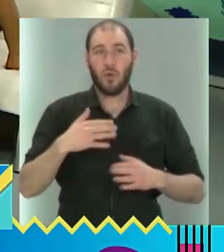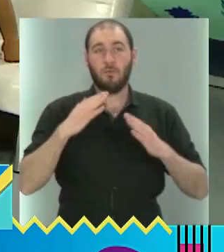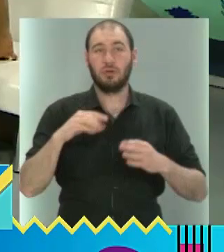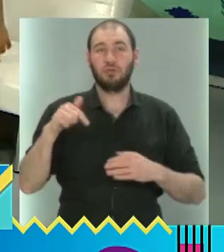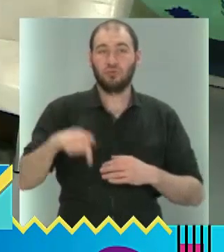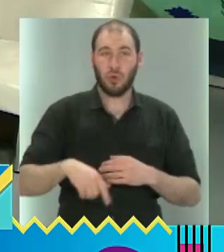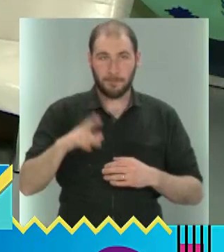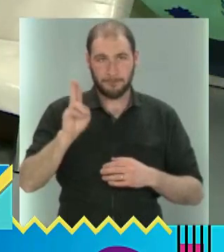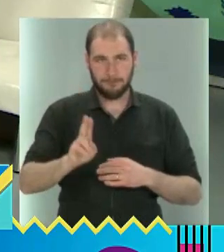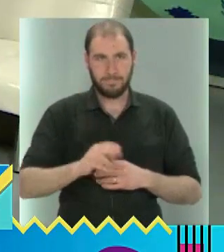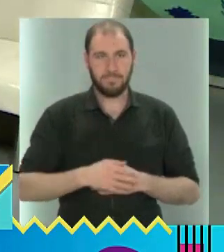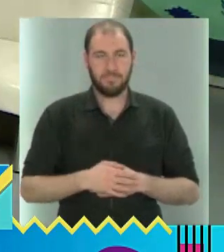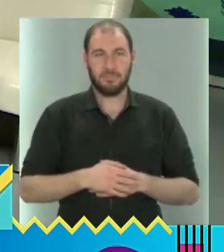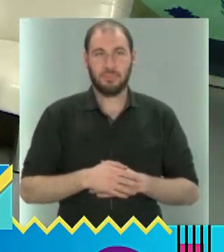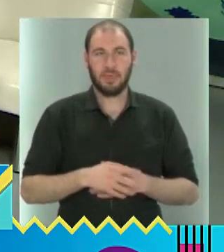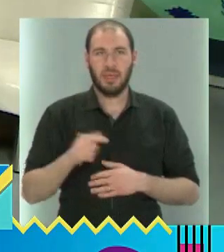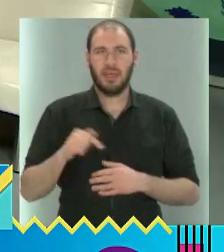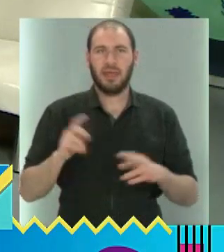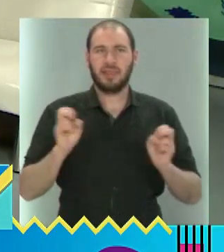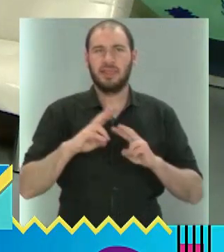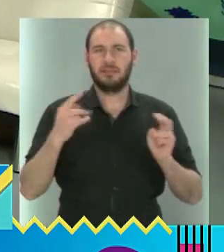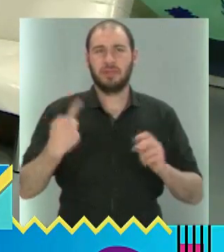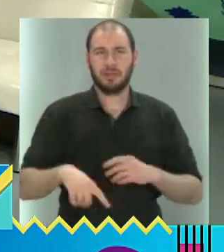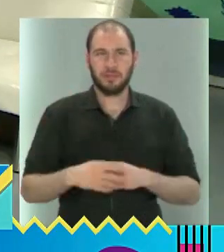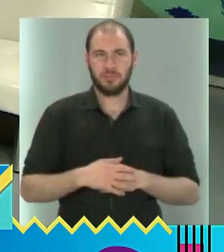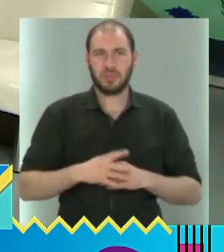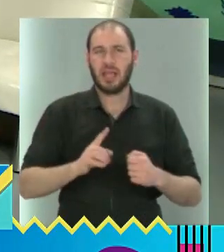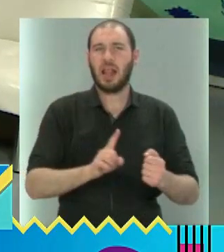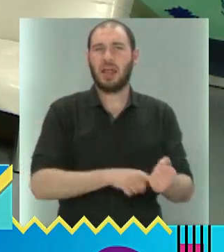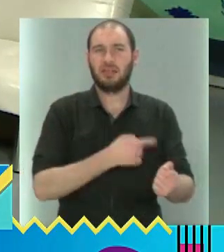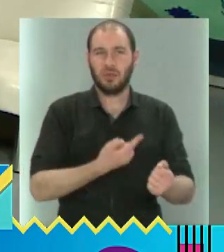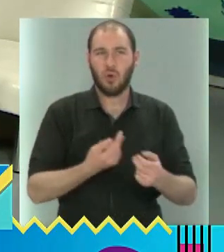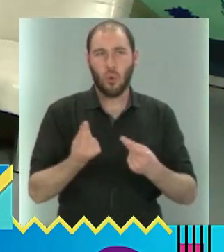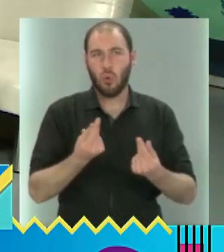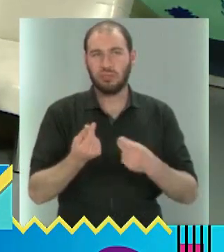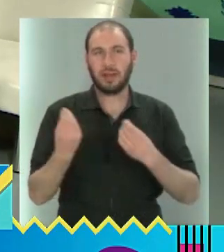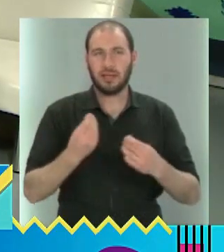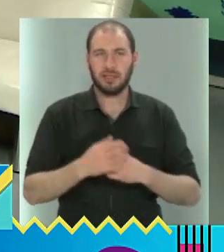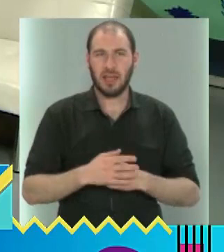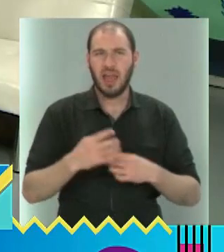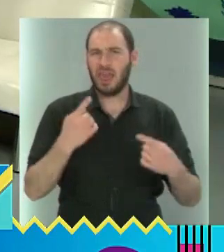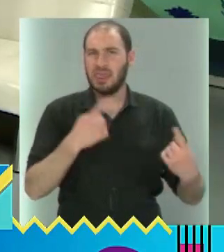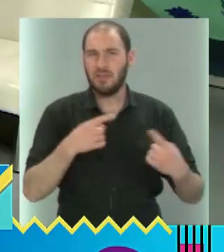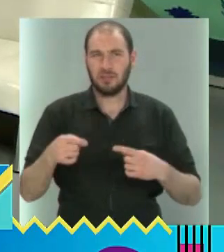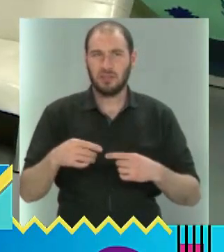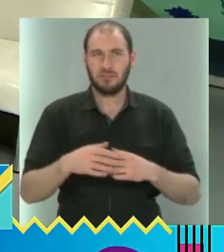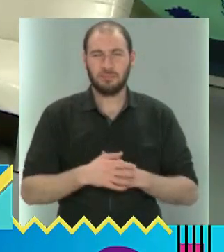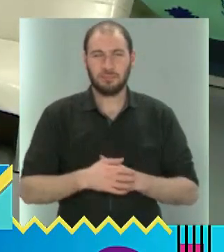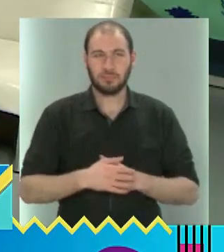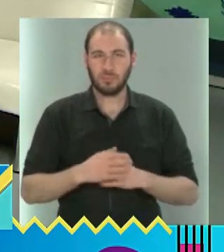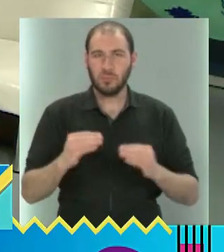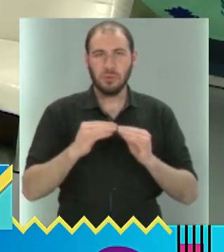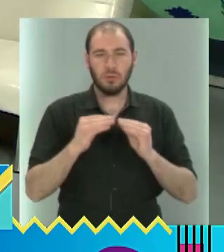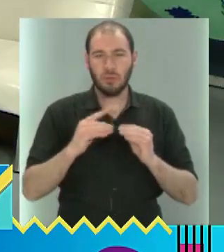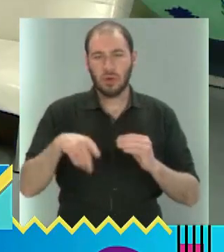sur, permiso, y tiene que ver, tradicionalmente se usa para no distinguirse de los otros